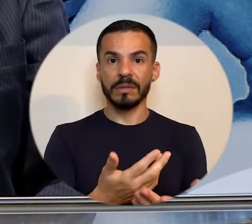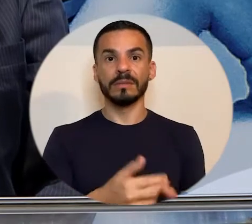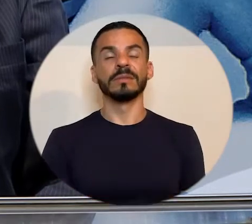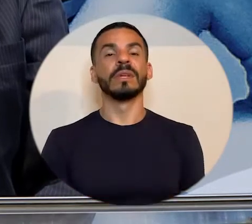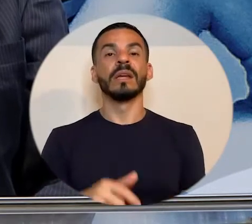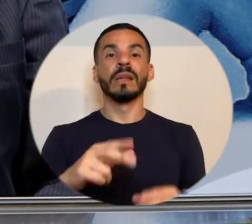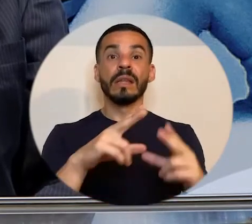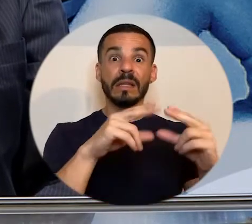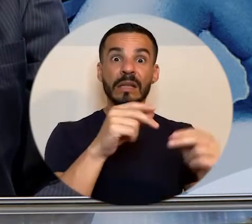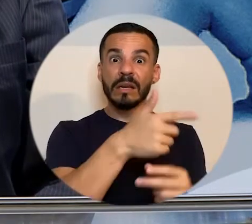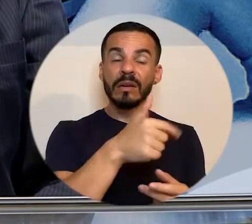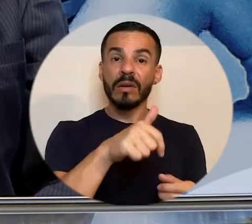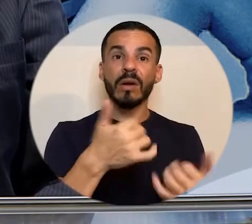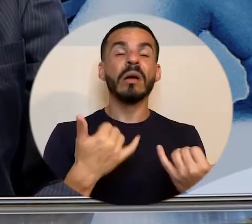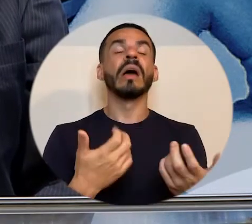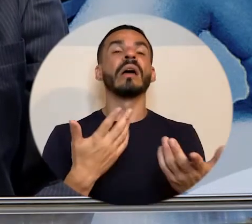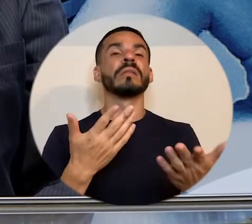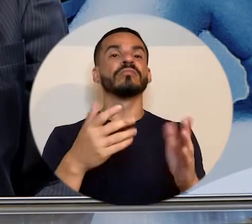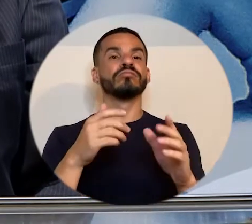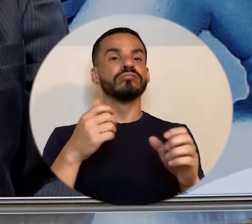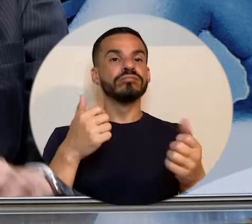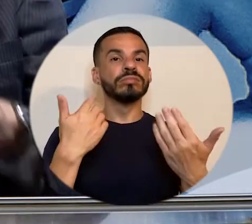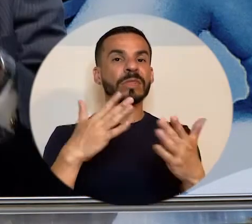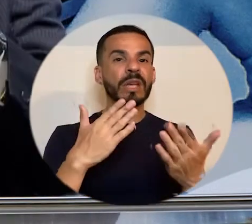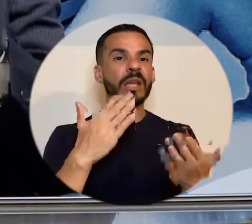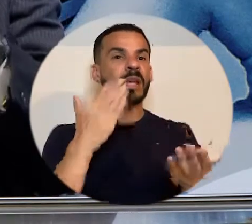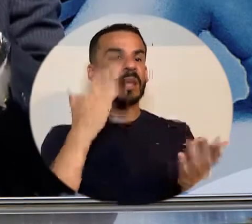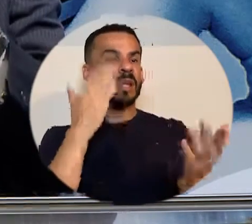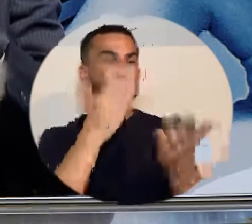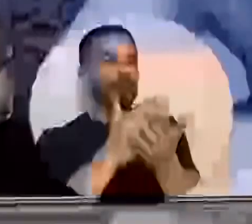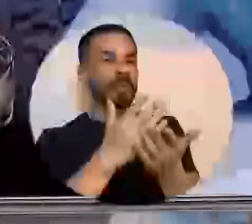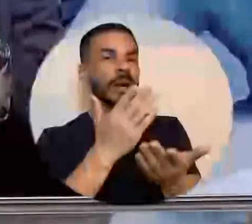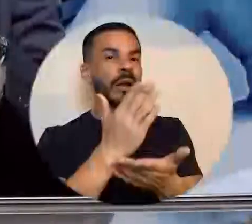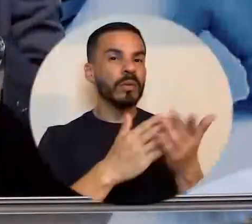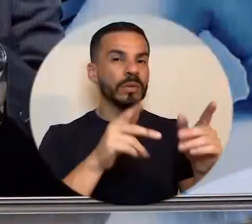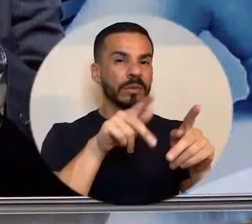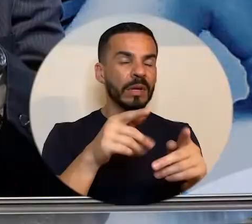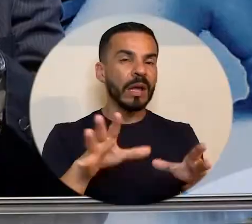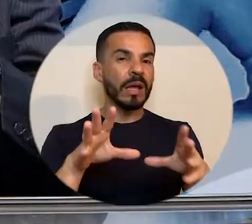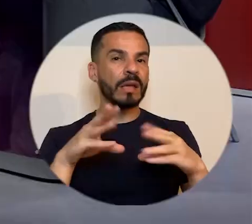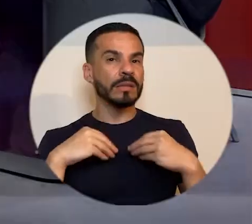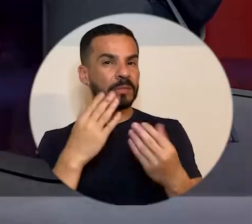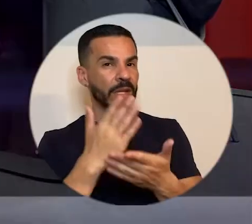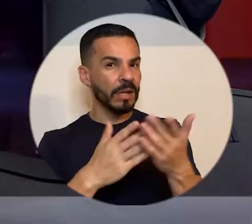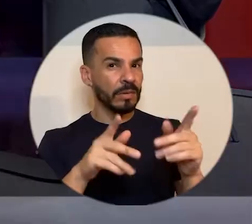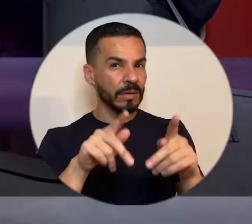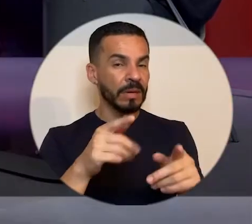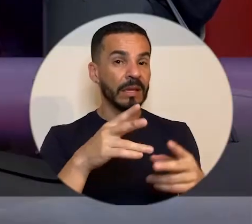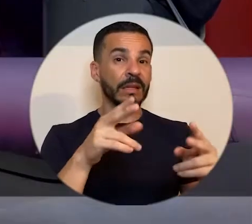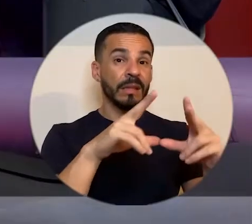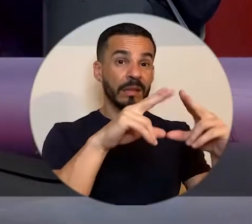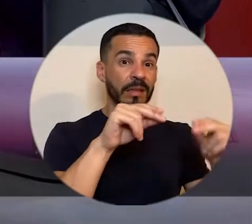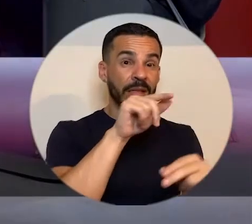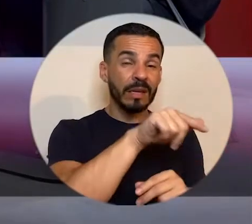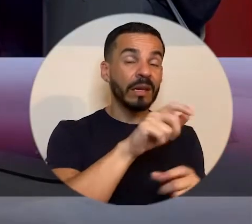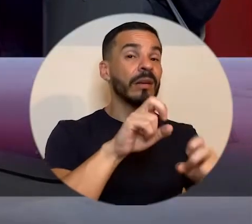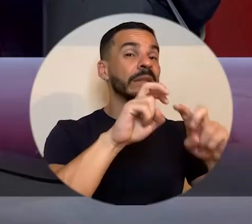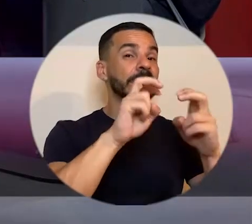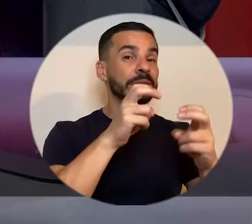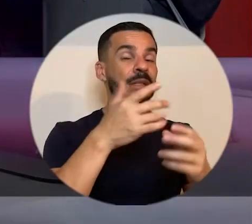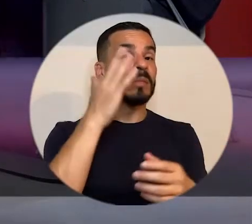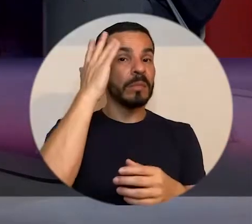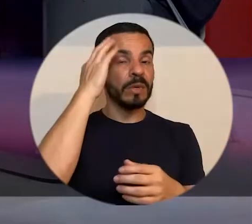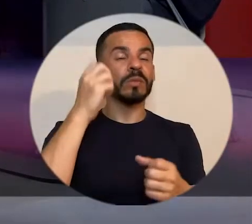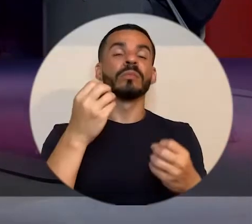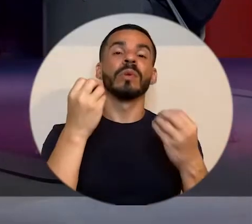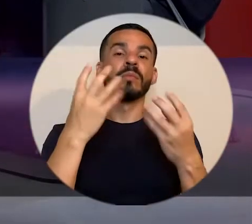fecha de hoy, si bien ha tomado medidas de golpear a alguna gente, afectar a alguna gente, Nicaragua es un tema